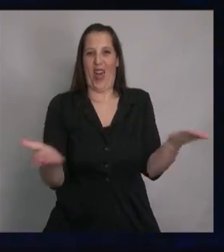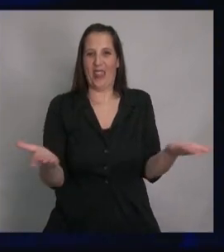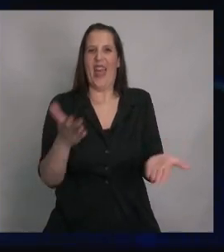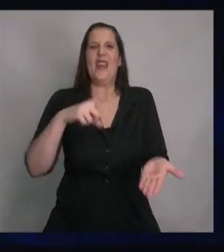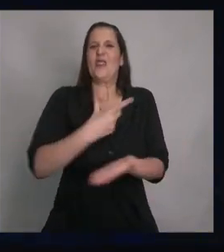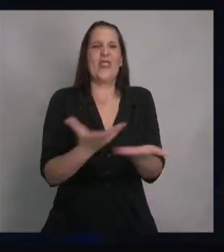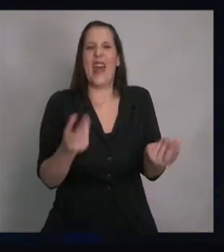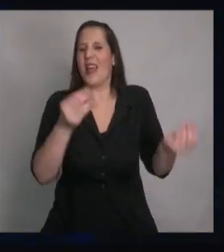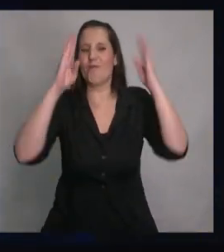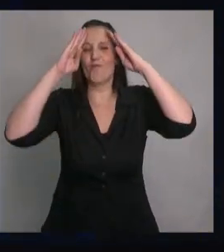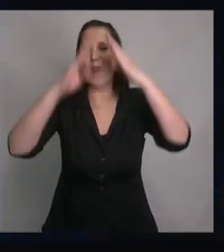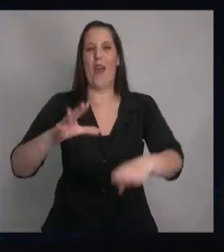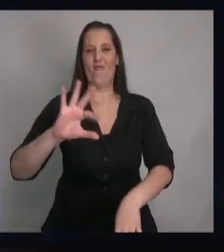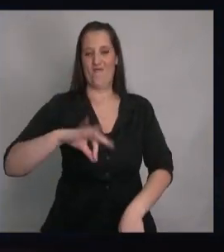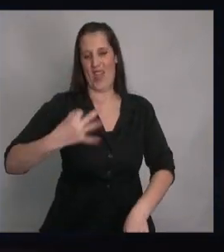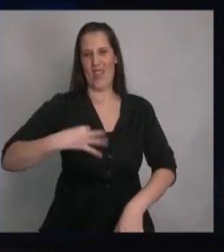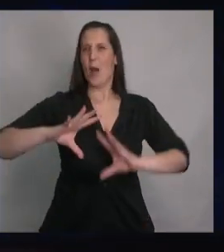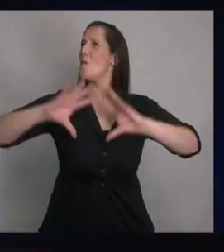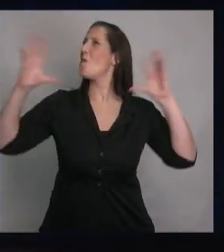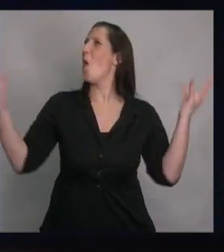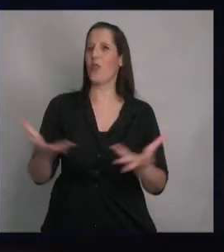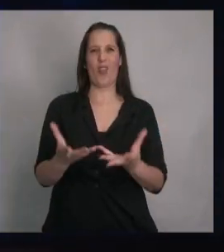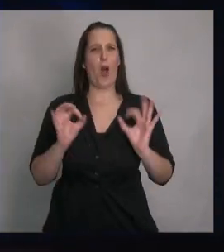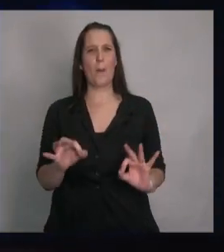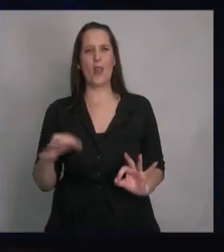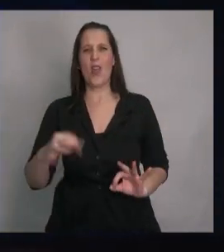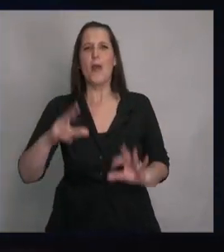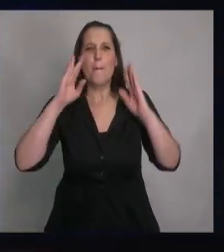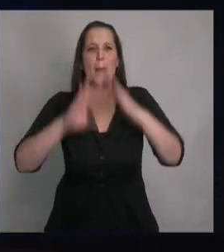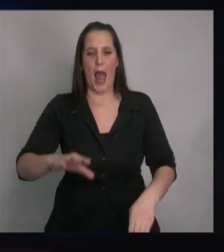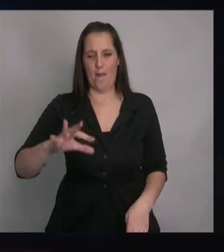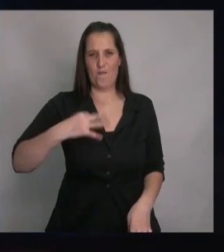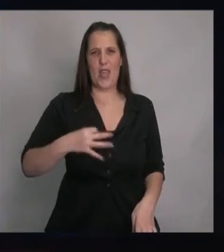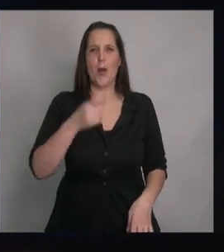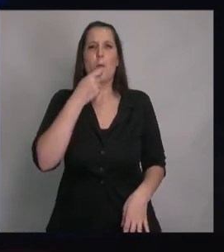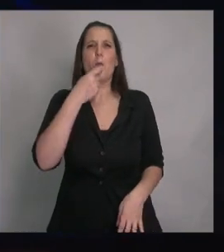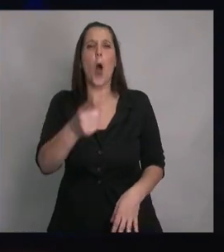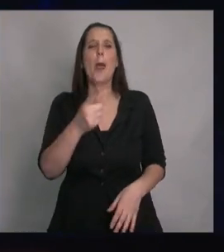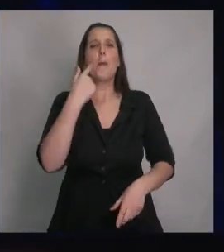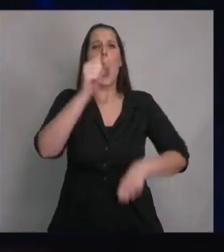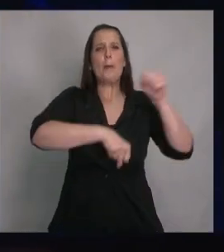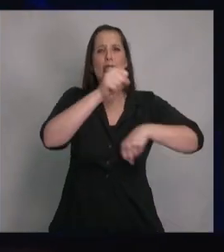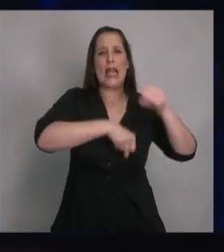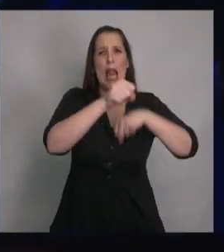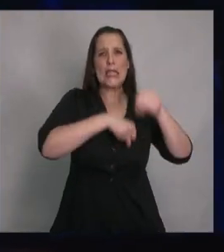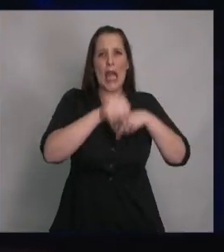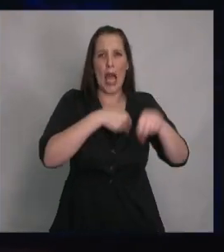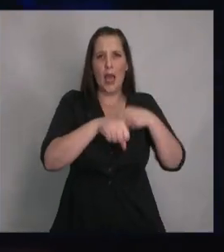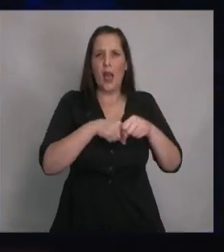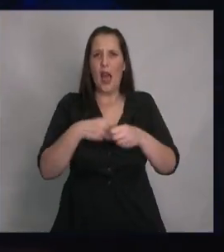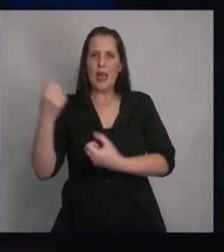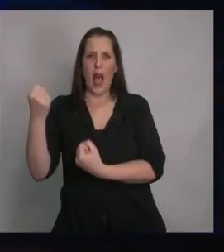toda en el planeta tierra incluida la humanidad que el uso de la bicicleta versus el carro en la ciudad